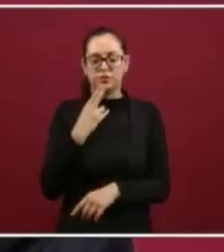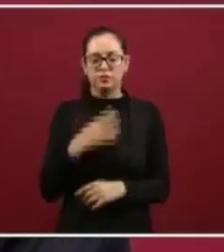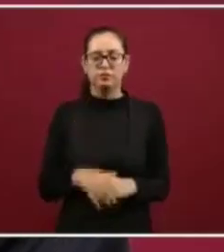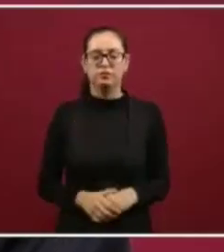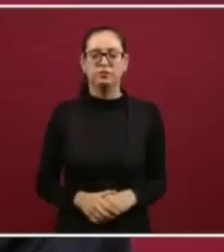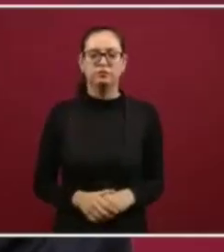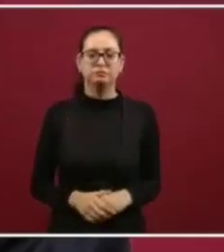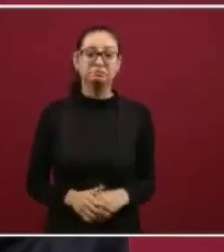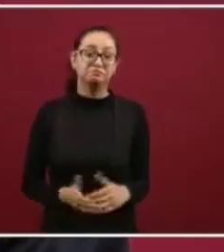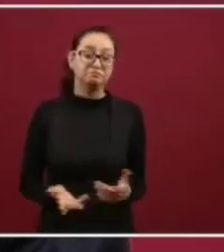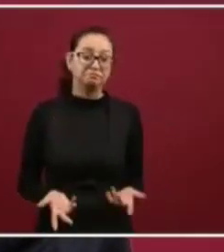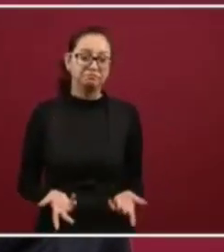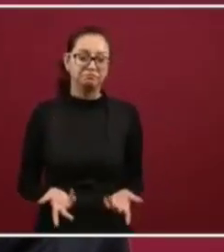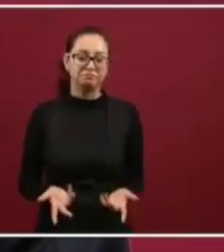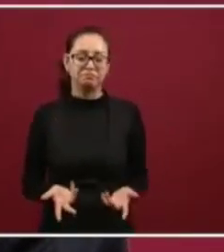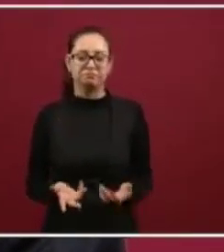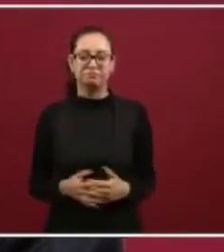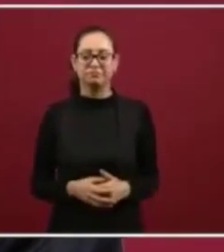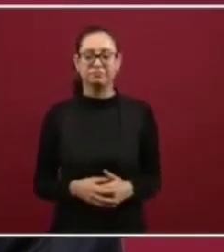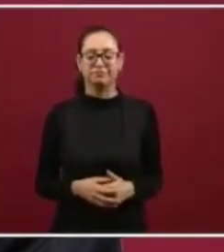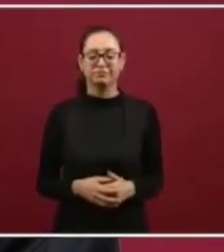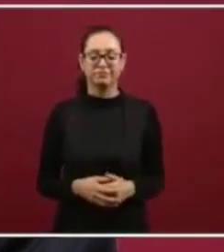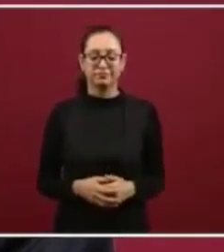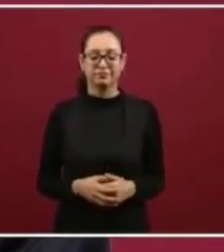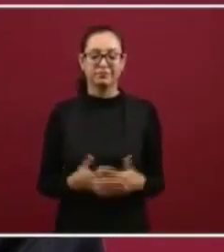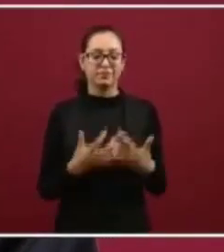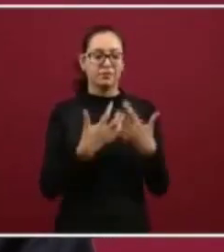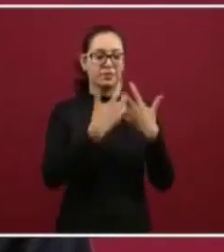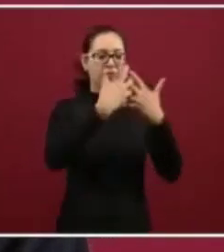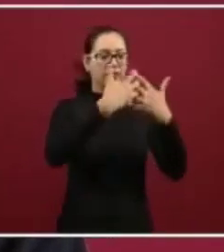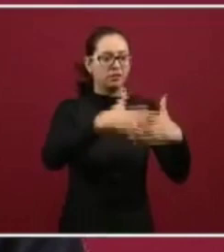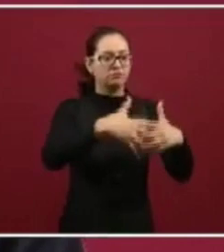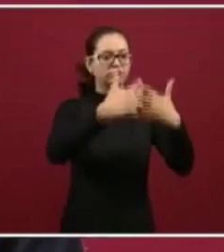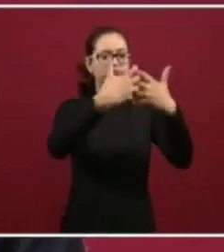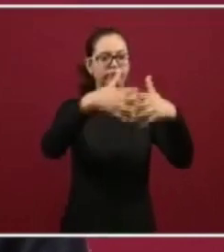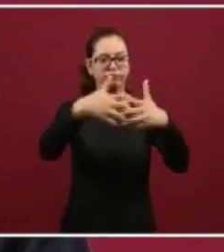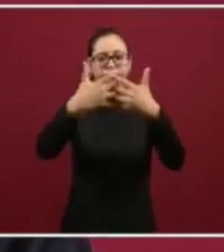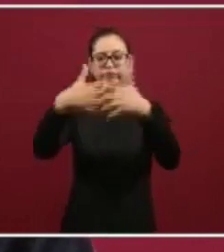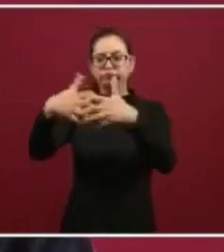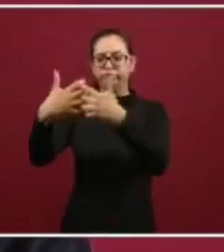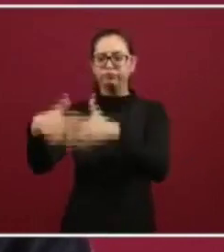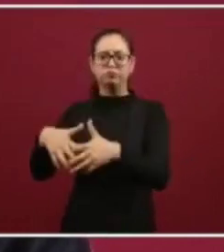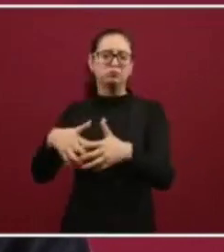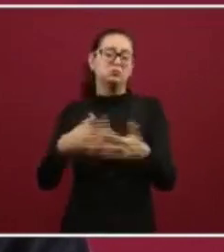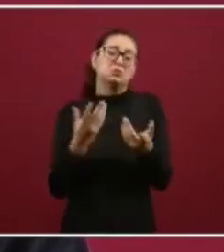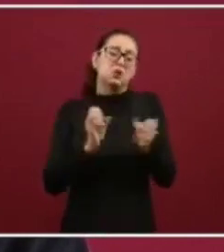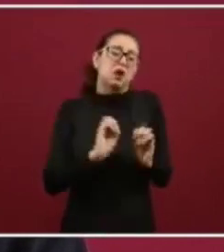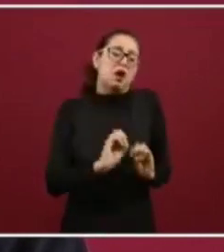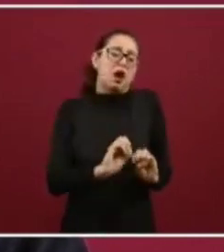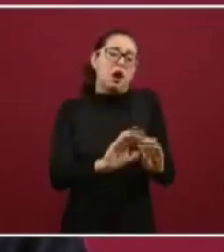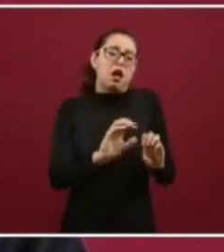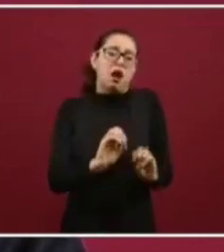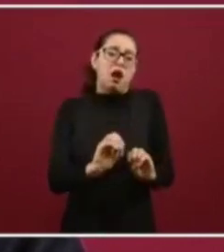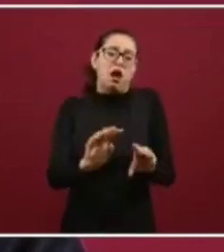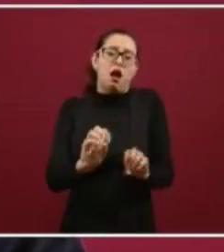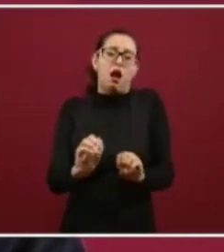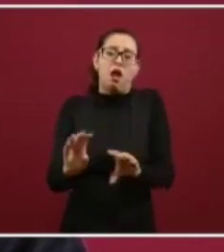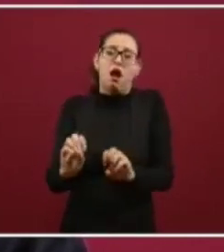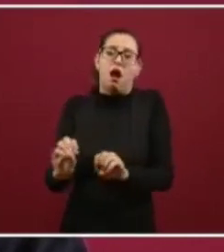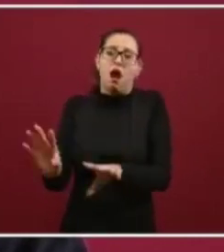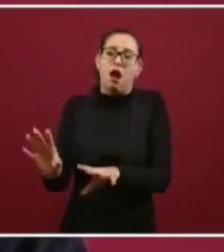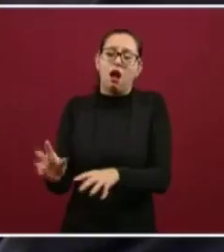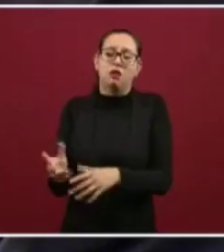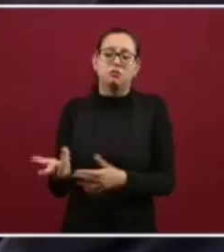Y pues las plantas que quedaron abandonadas desde hace